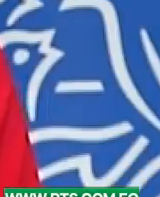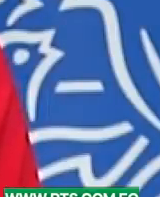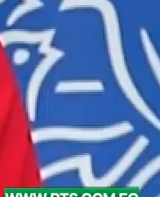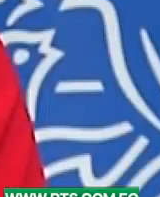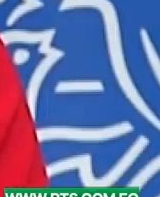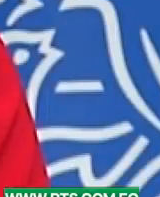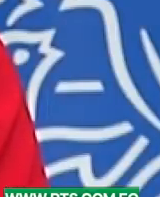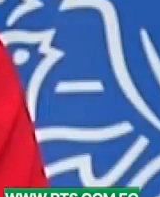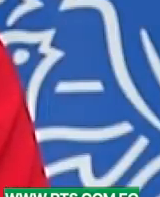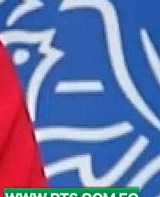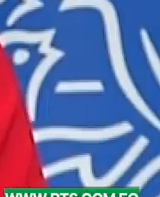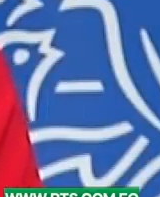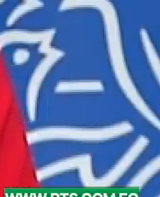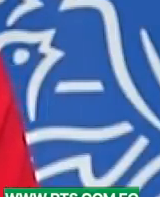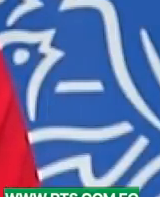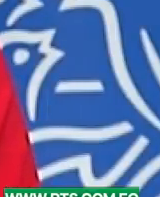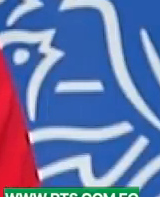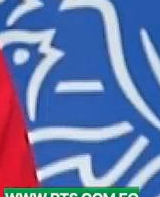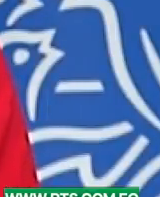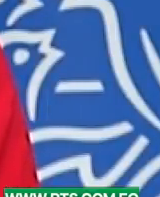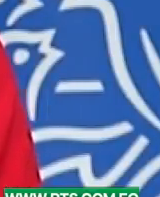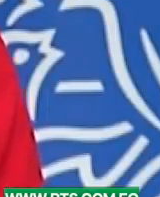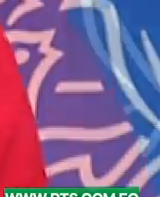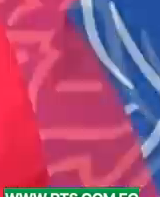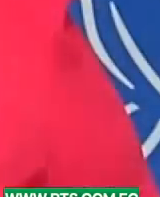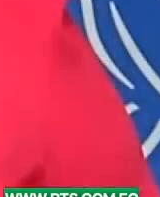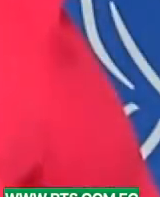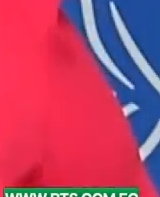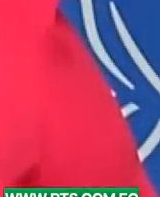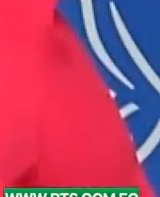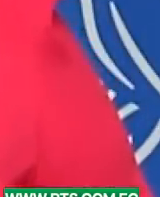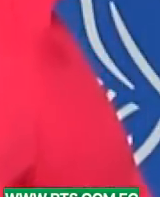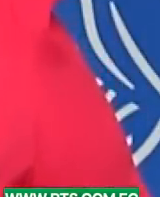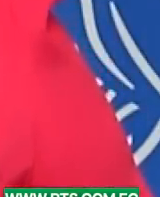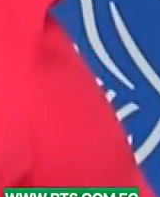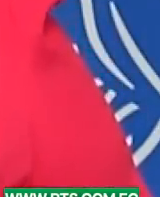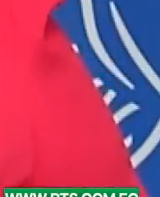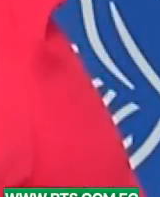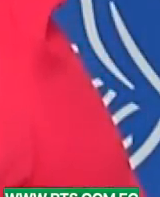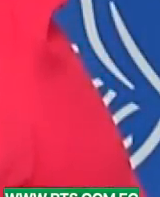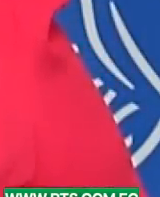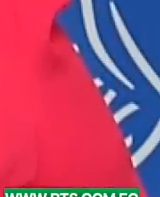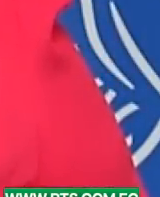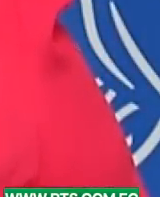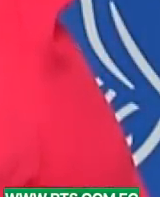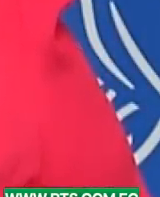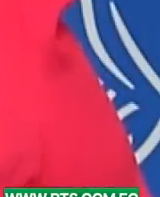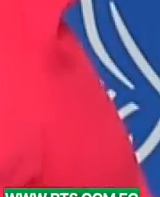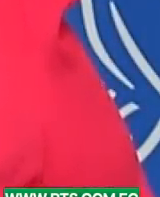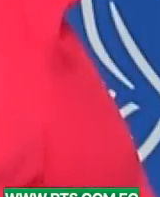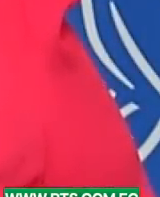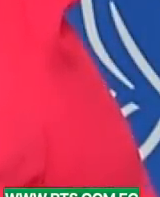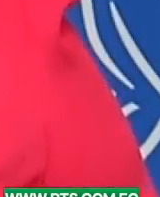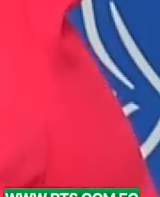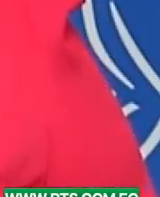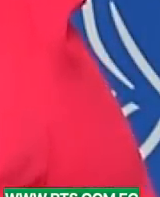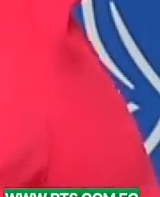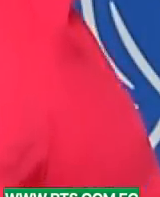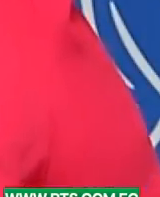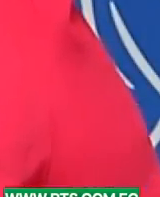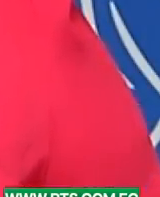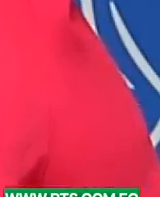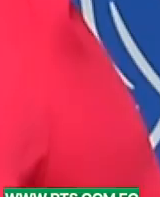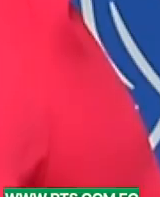10 metros cuadrados, en donde exista un confort, ¿no? Diferentes tipos de iniciativas, la compañía lo hace a nivel